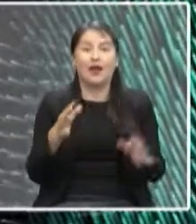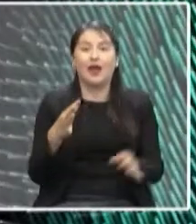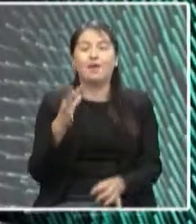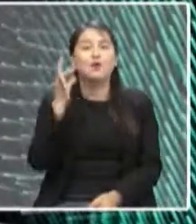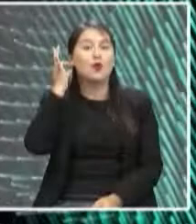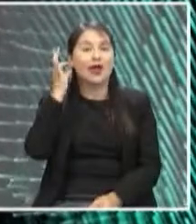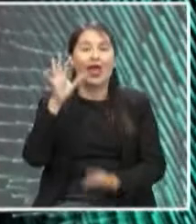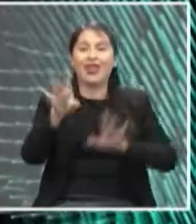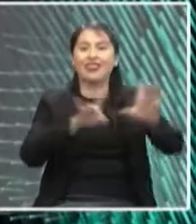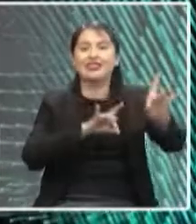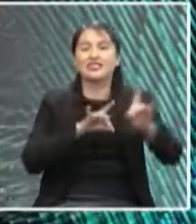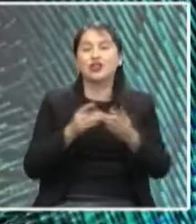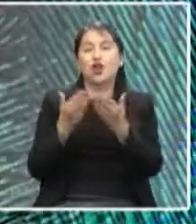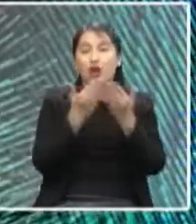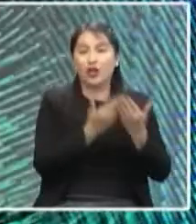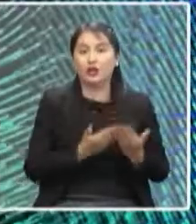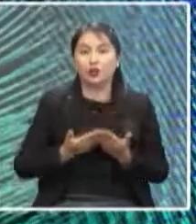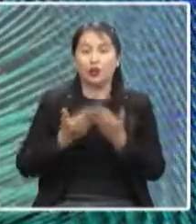estudiar o